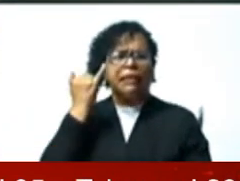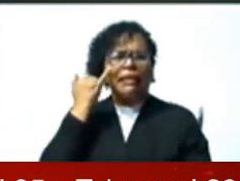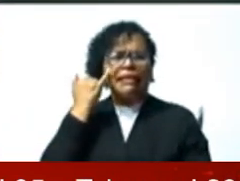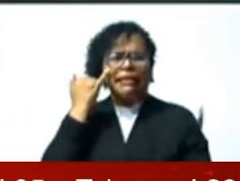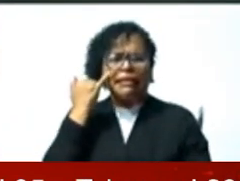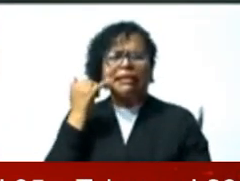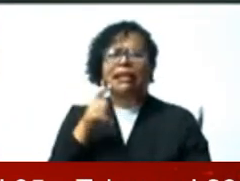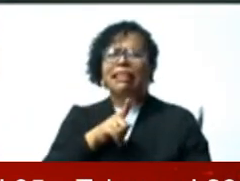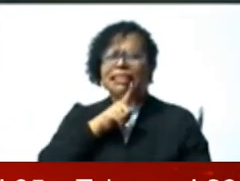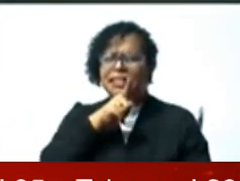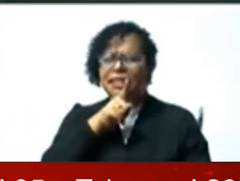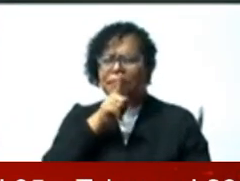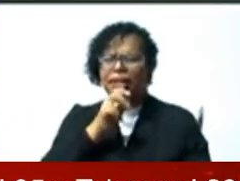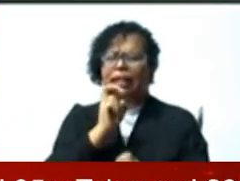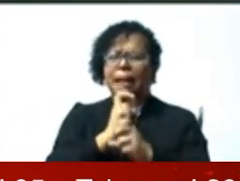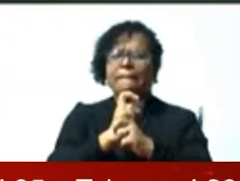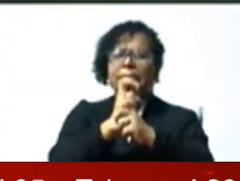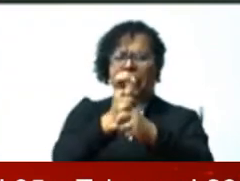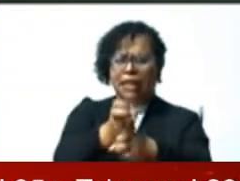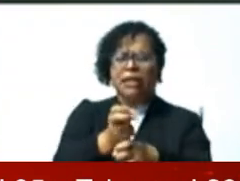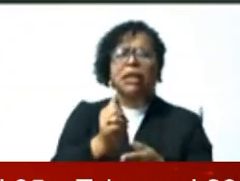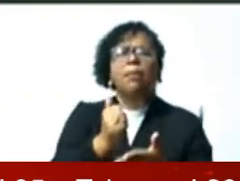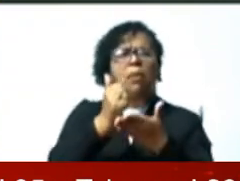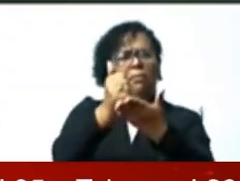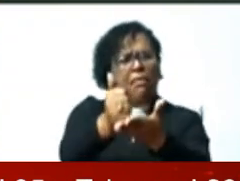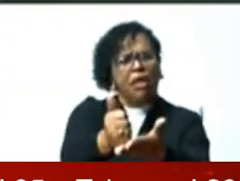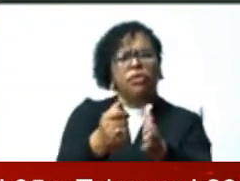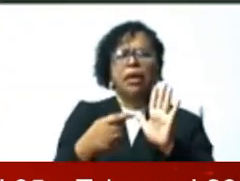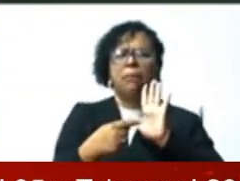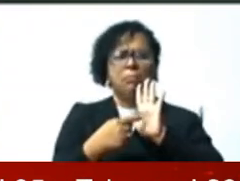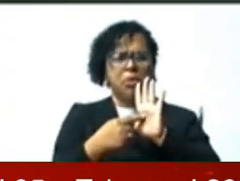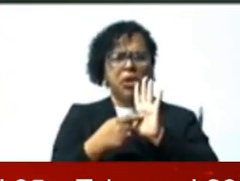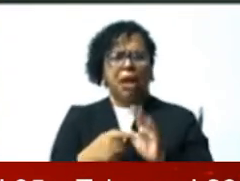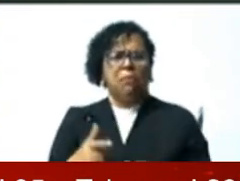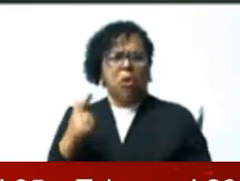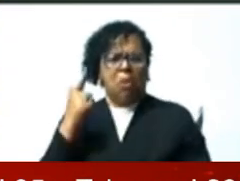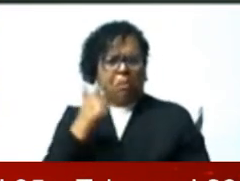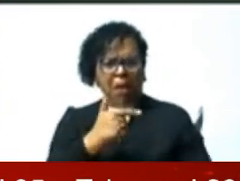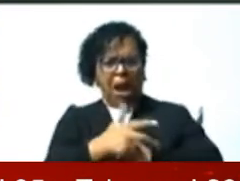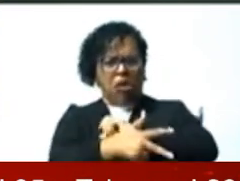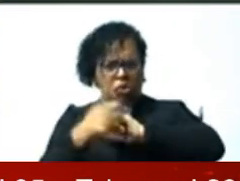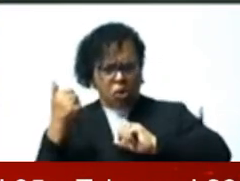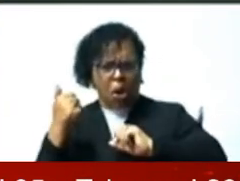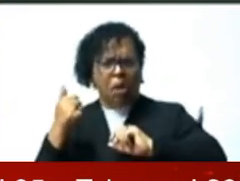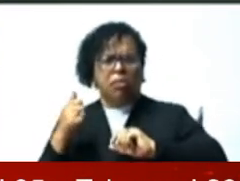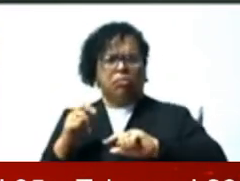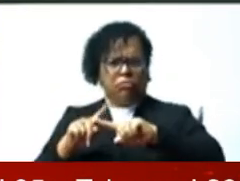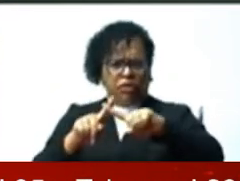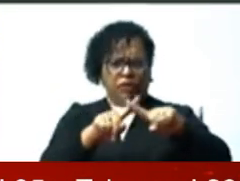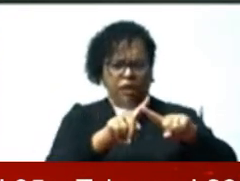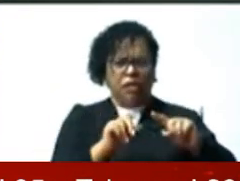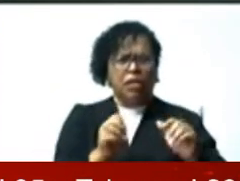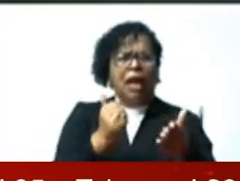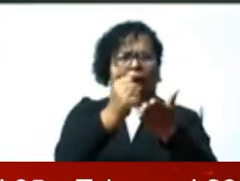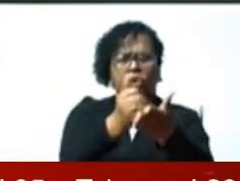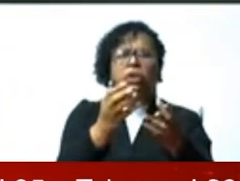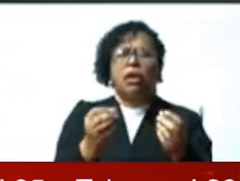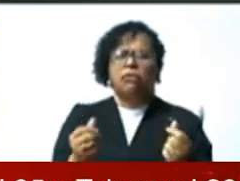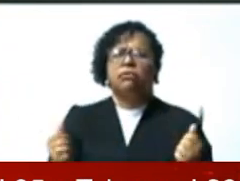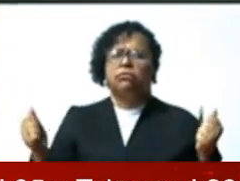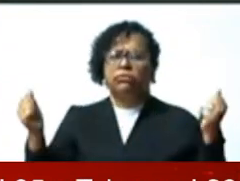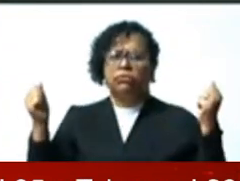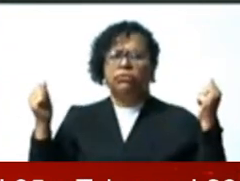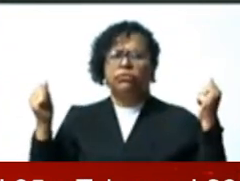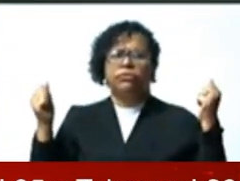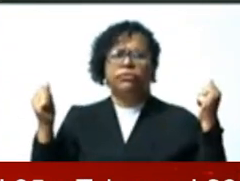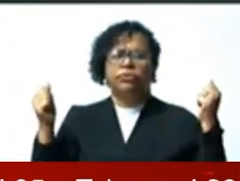mitigar la alta delincuencia y criminalidad por la que pasa nuestro país, pudiéramos considerarlo. Si de repente usted me